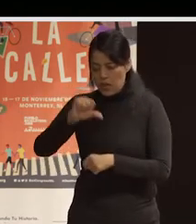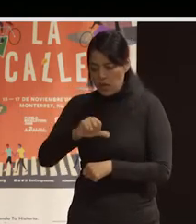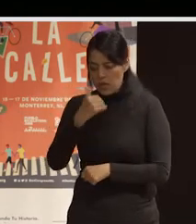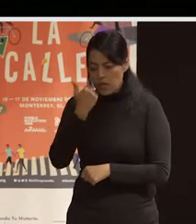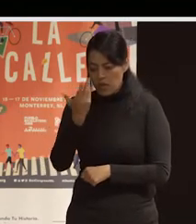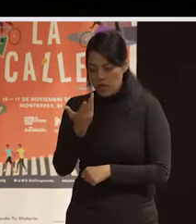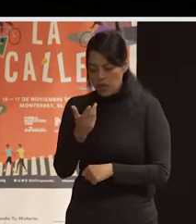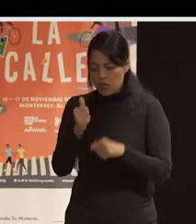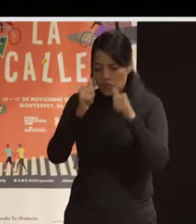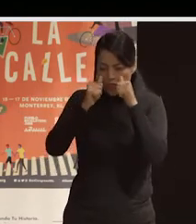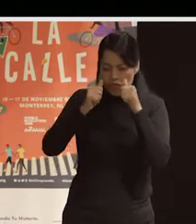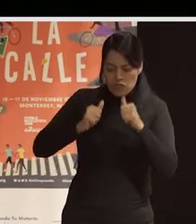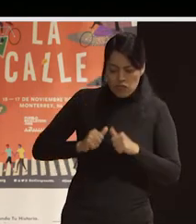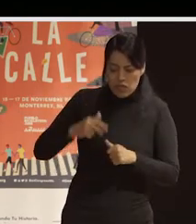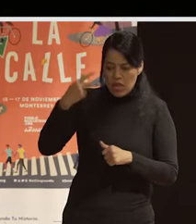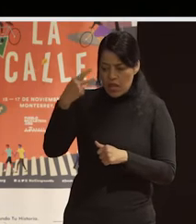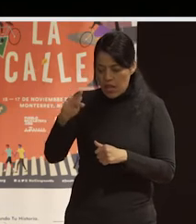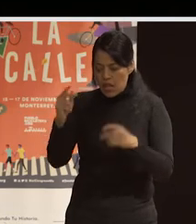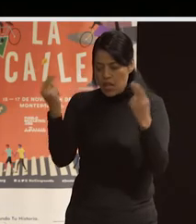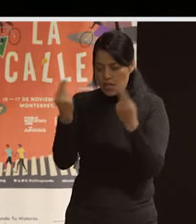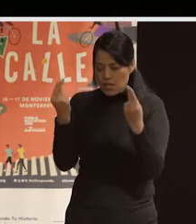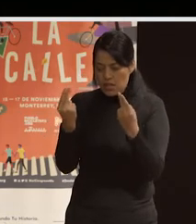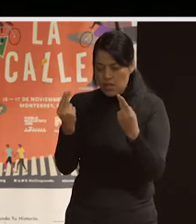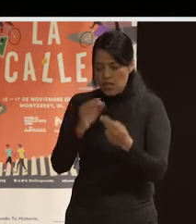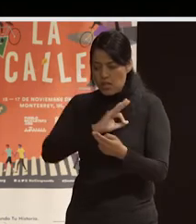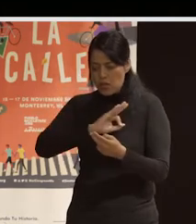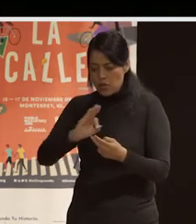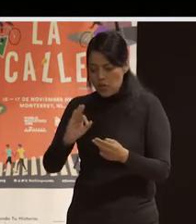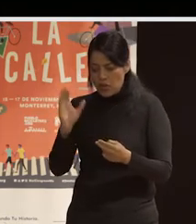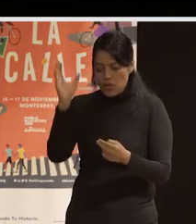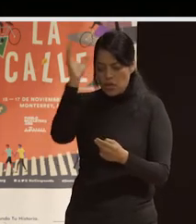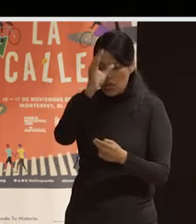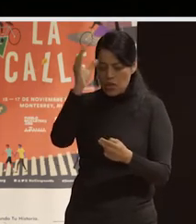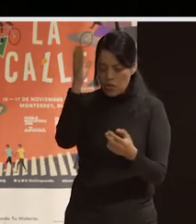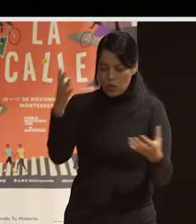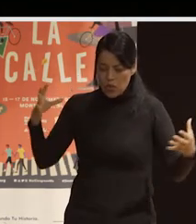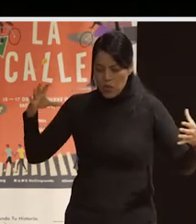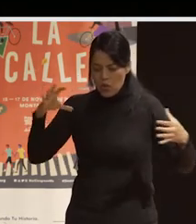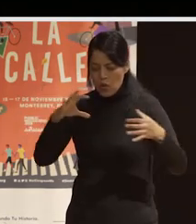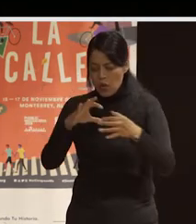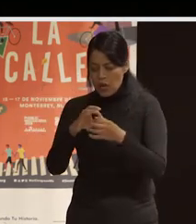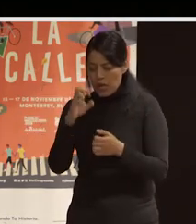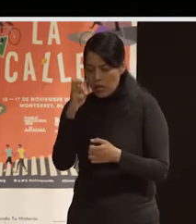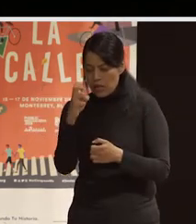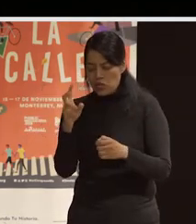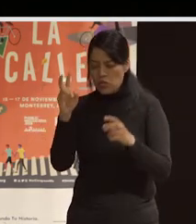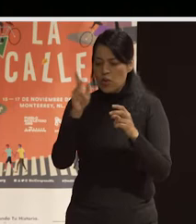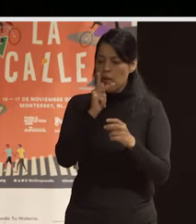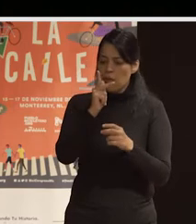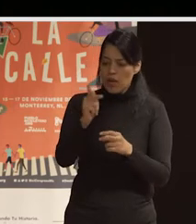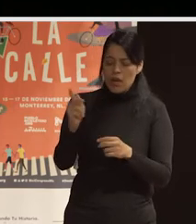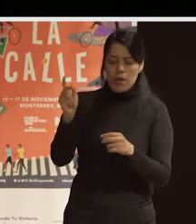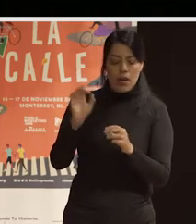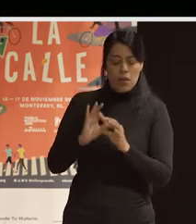llamar la atención a la necesidad de lograr una interculturalidad esa es una palabra clave para paraguay